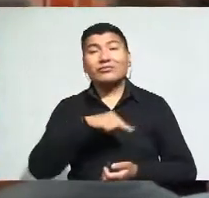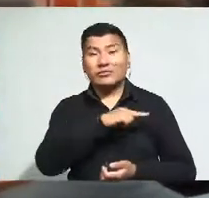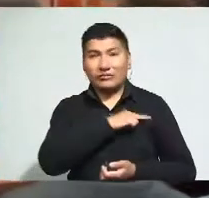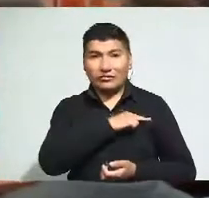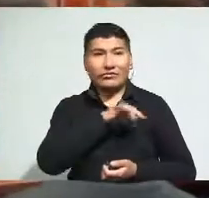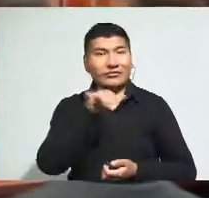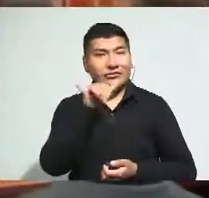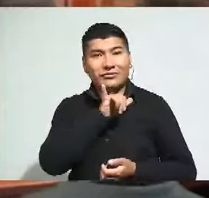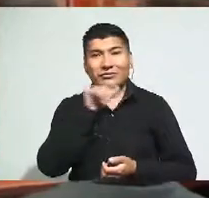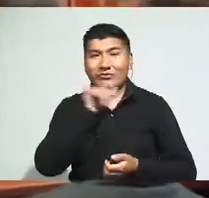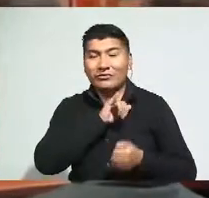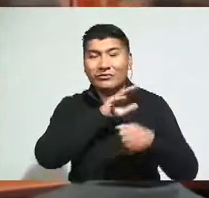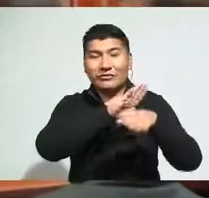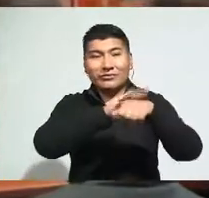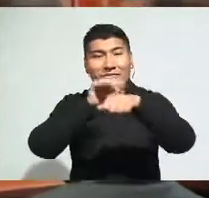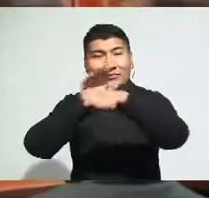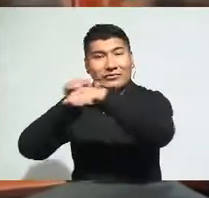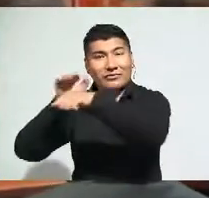llamados